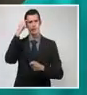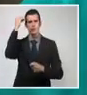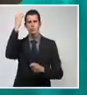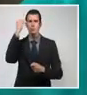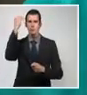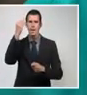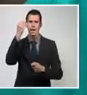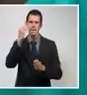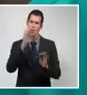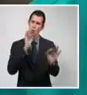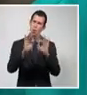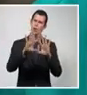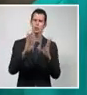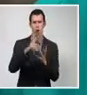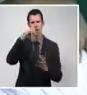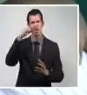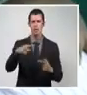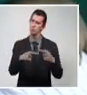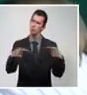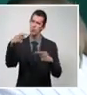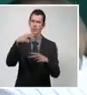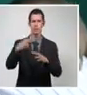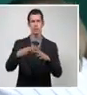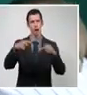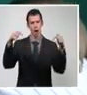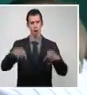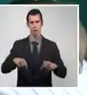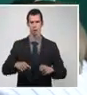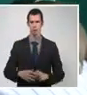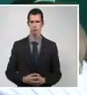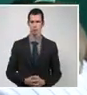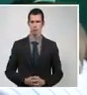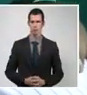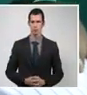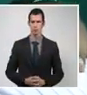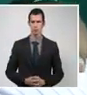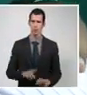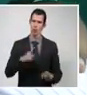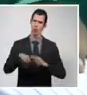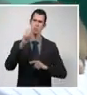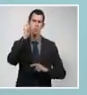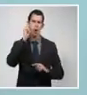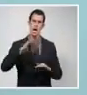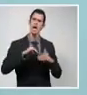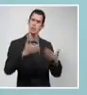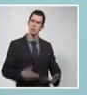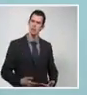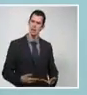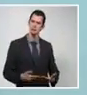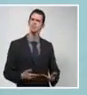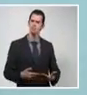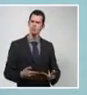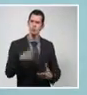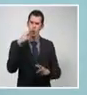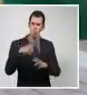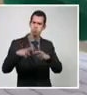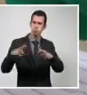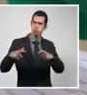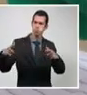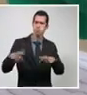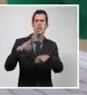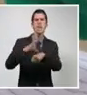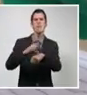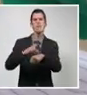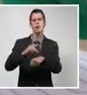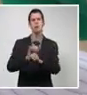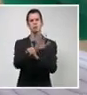En una de las áreas del Hospital Naval están las embarazadas y puérperas. Un número de positivas es cada vez mayor y en su